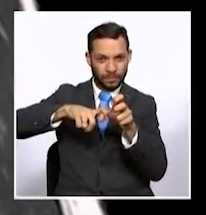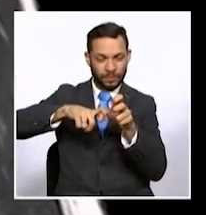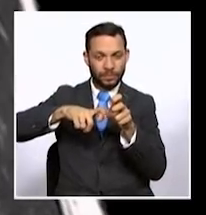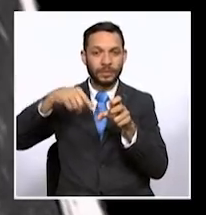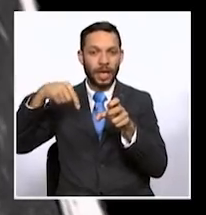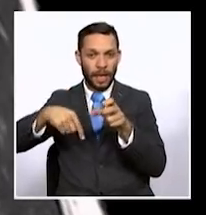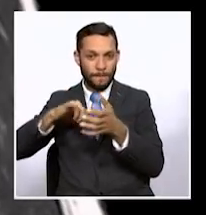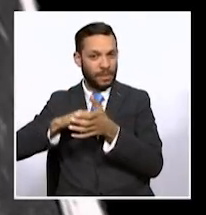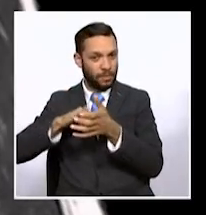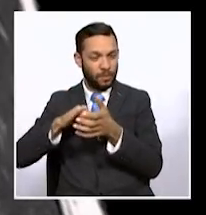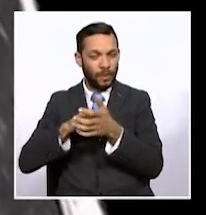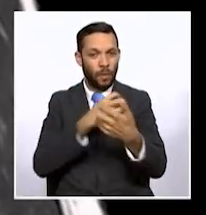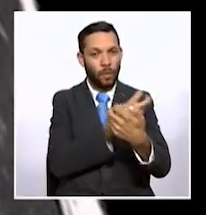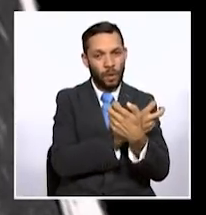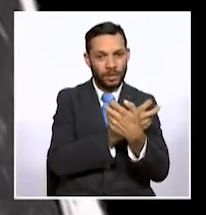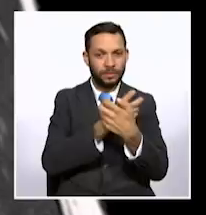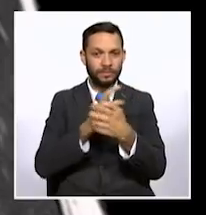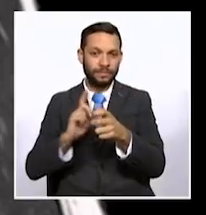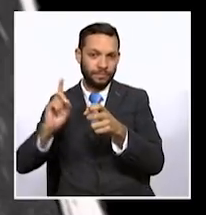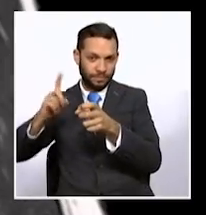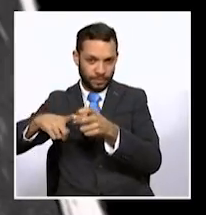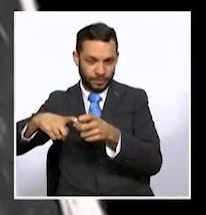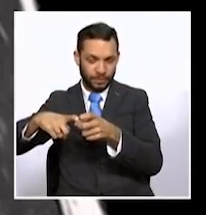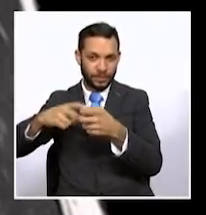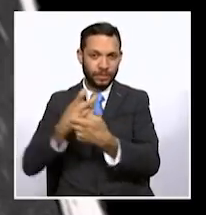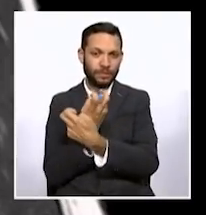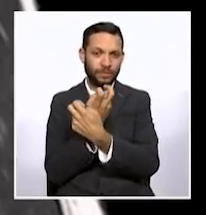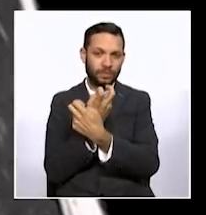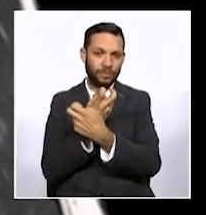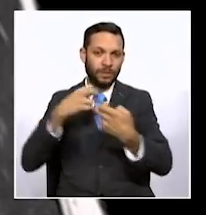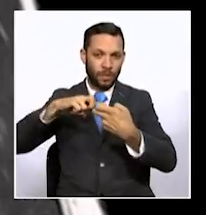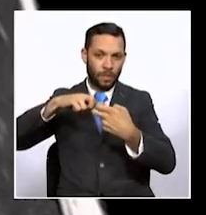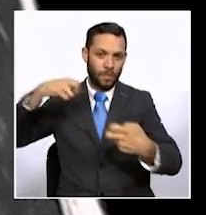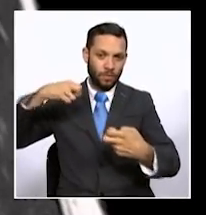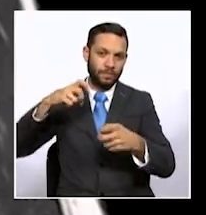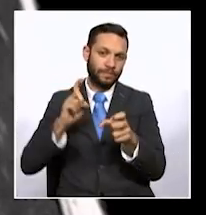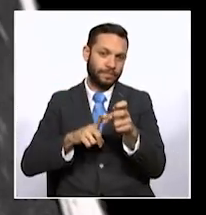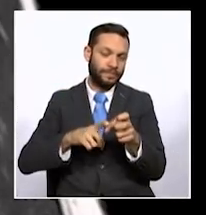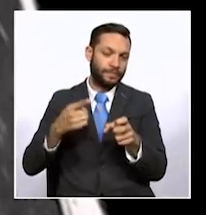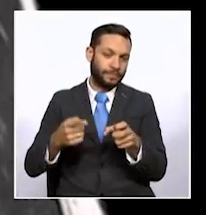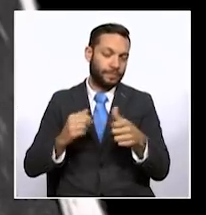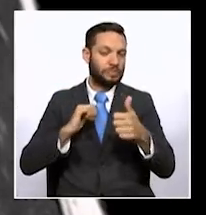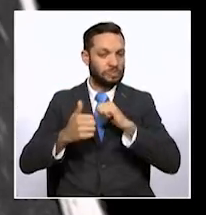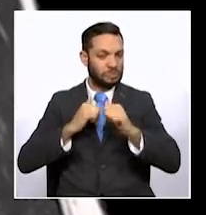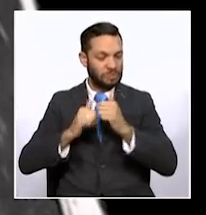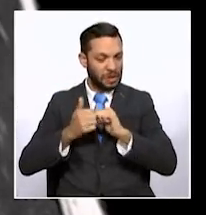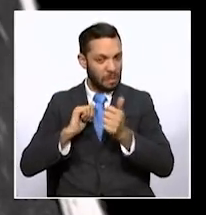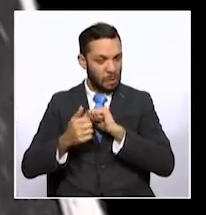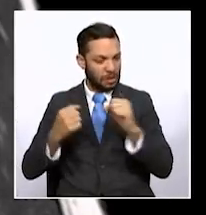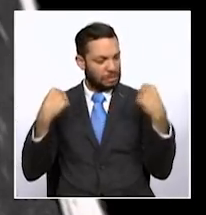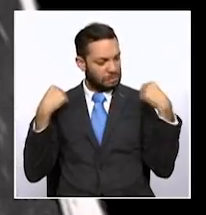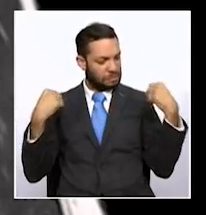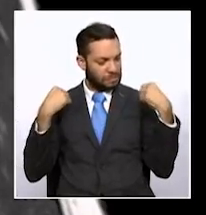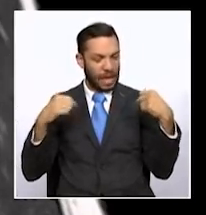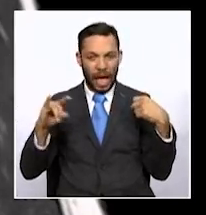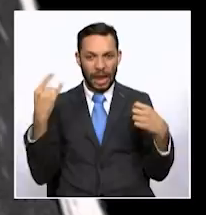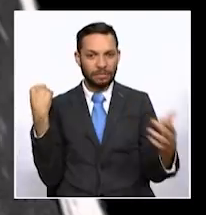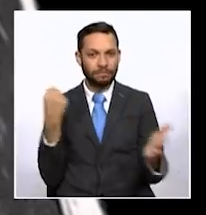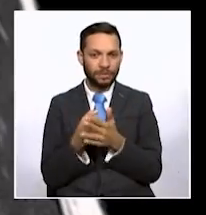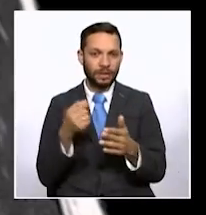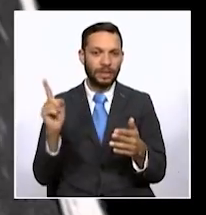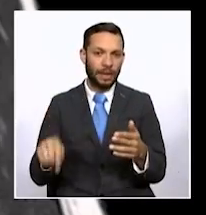es el ligamento cruzado anterior, que es el que encontramos roto en las lesiones pues, de deportes de alto impacto o lesiones de accidentes de